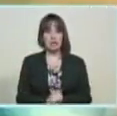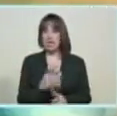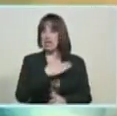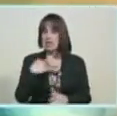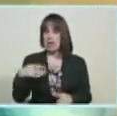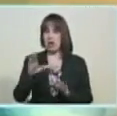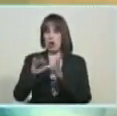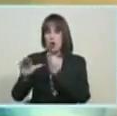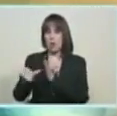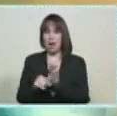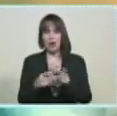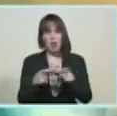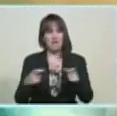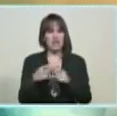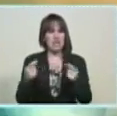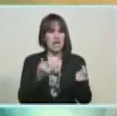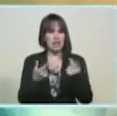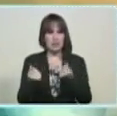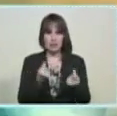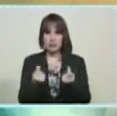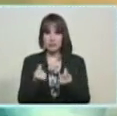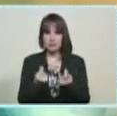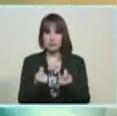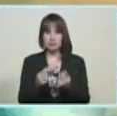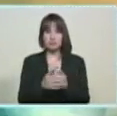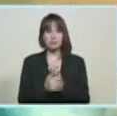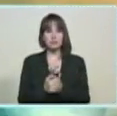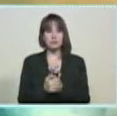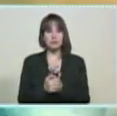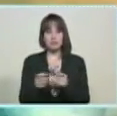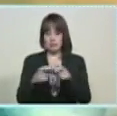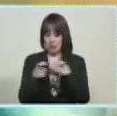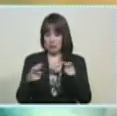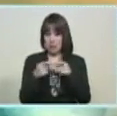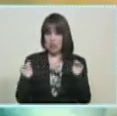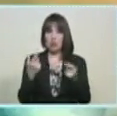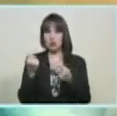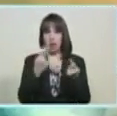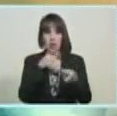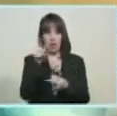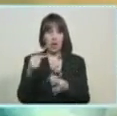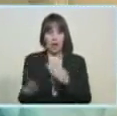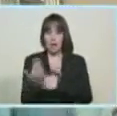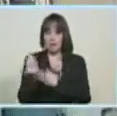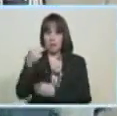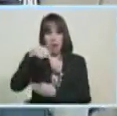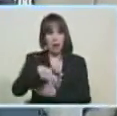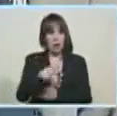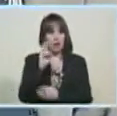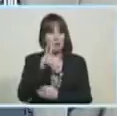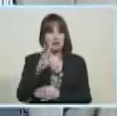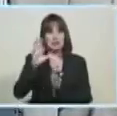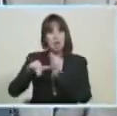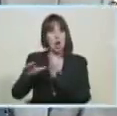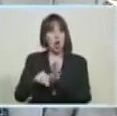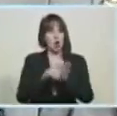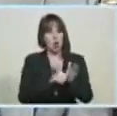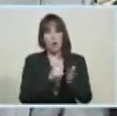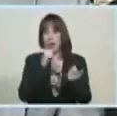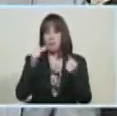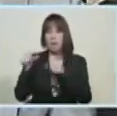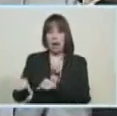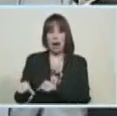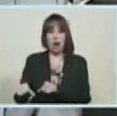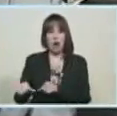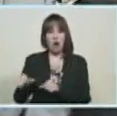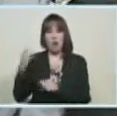la moneda, robarnos el billete, gordillo. El billete ese que ustedes imprimen aquí, se lo roban las lacras colombianas